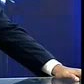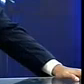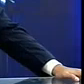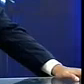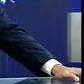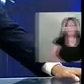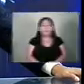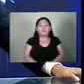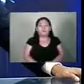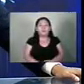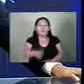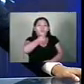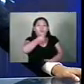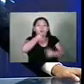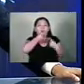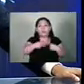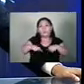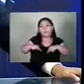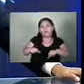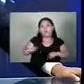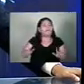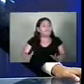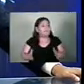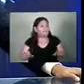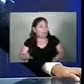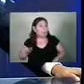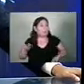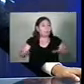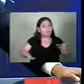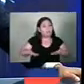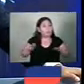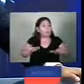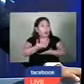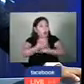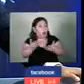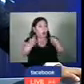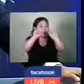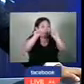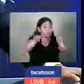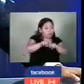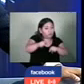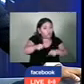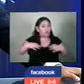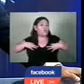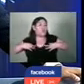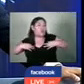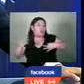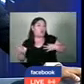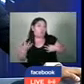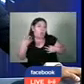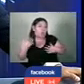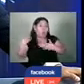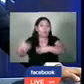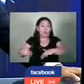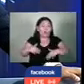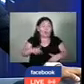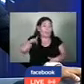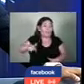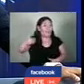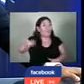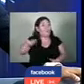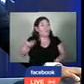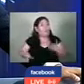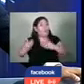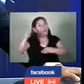Con la información, las ventas y la comercialización de electrodomésticos, ropa nueva y juguetes podrían disminuir este año